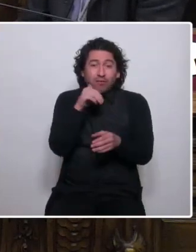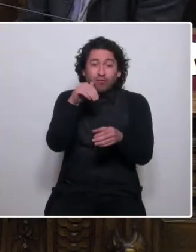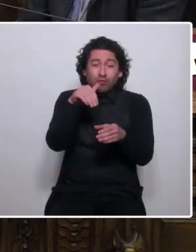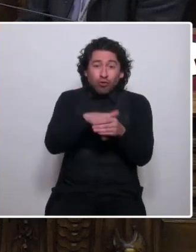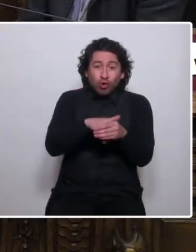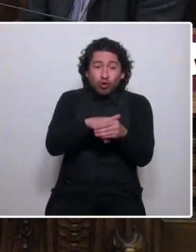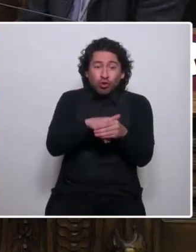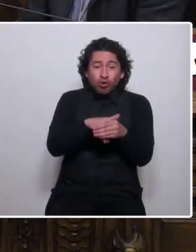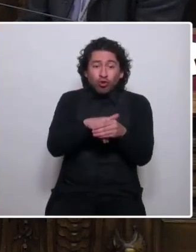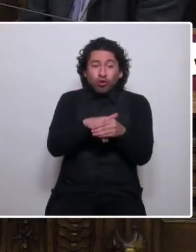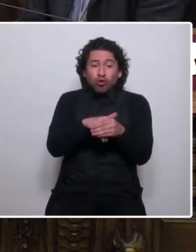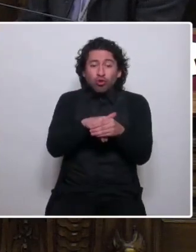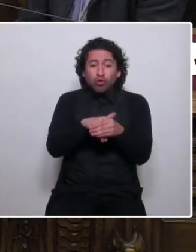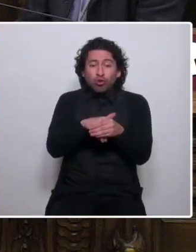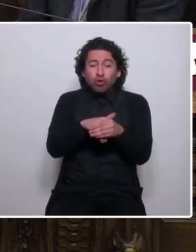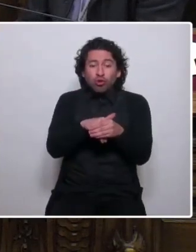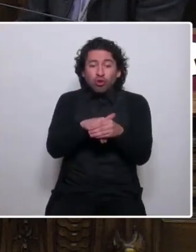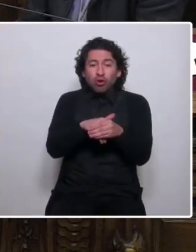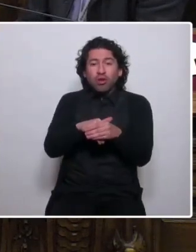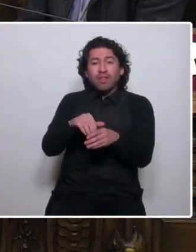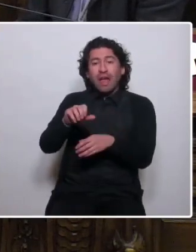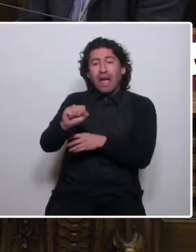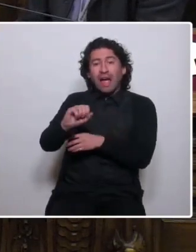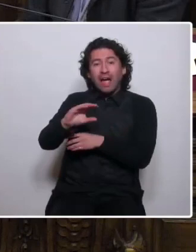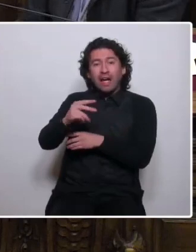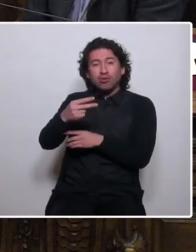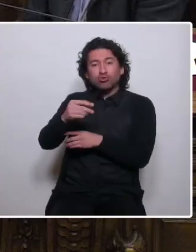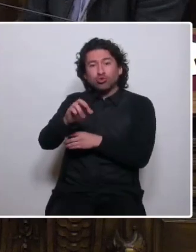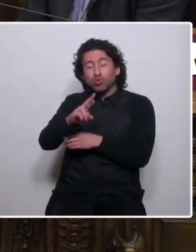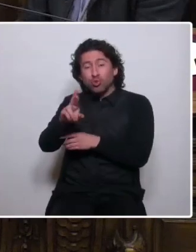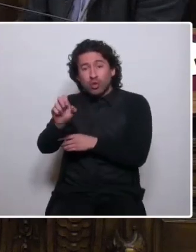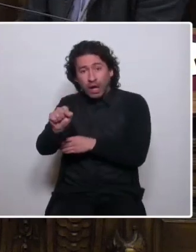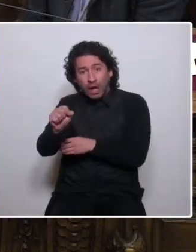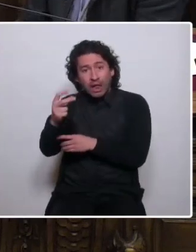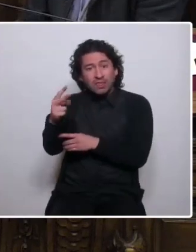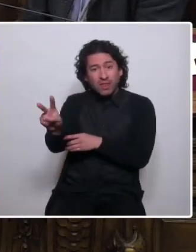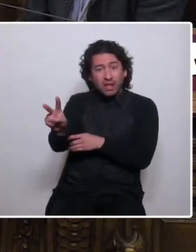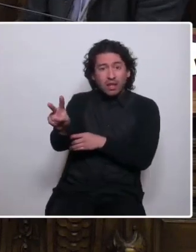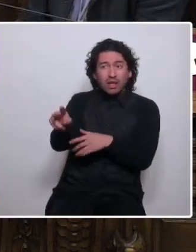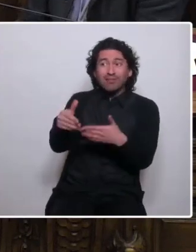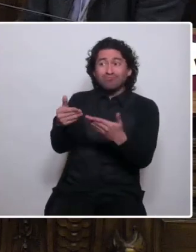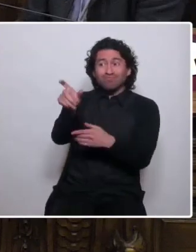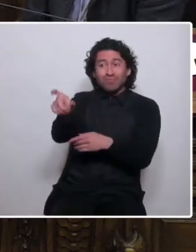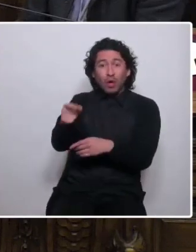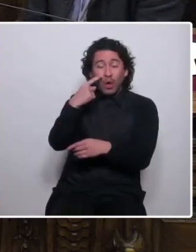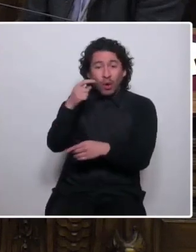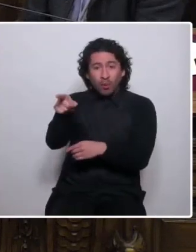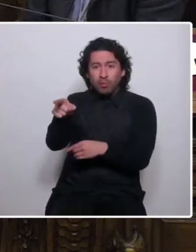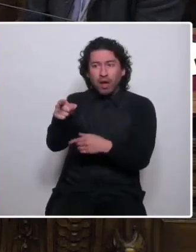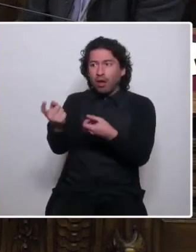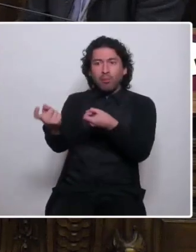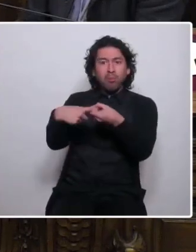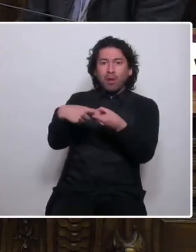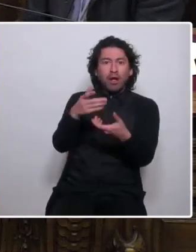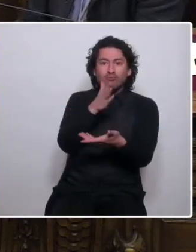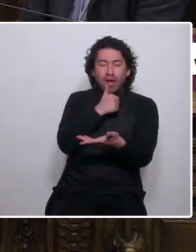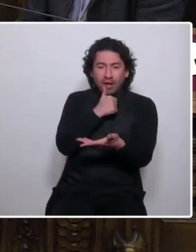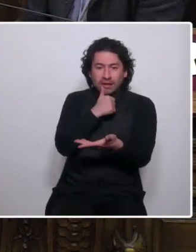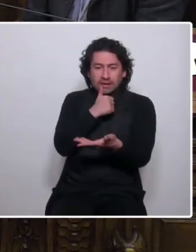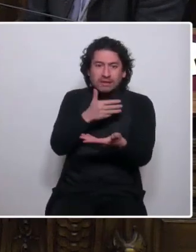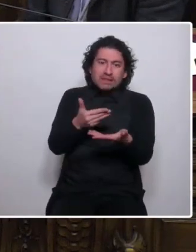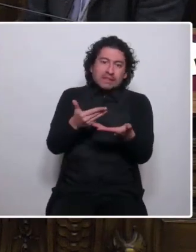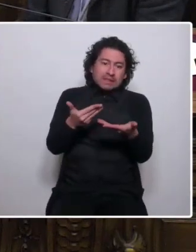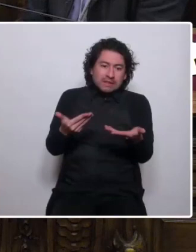el pupitre del señor Achurra, que por lo tanto, el señor Achurra no está en este minuto en el hemiciclo, por lo tanto